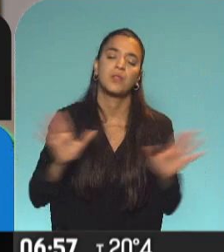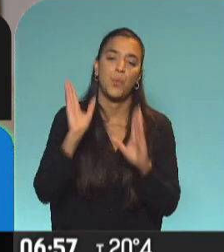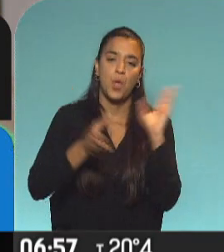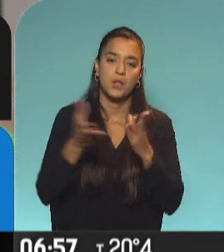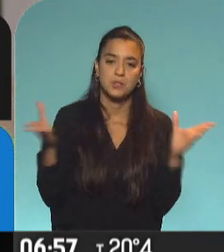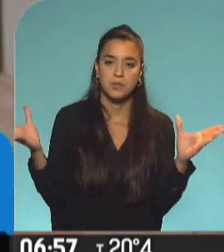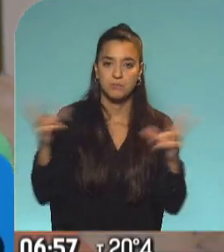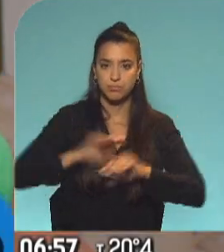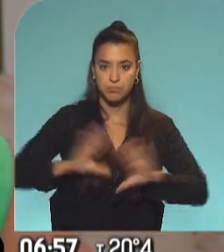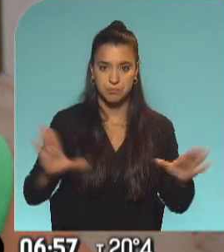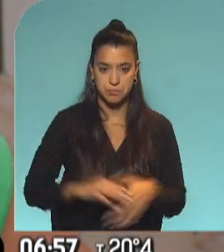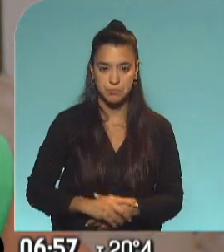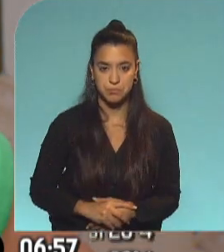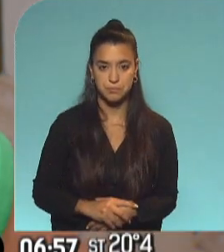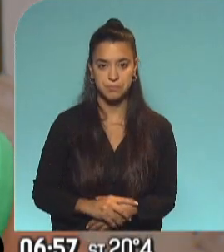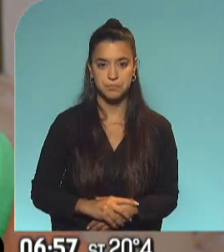sociedad.